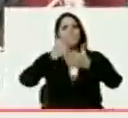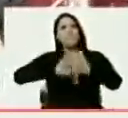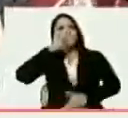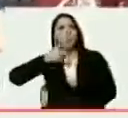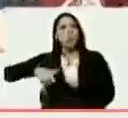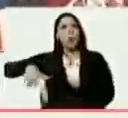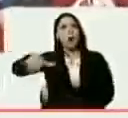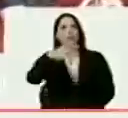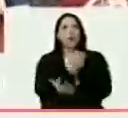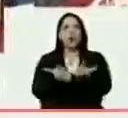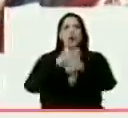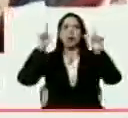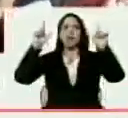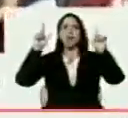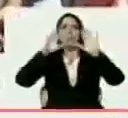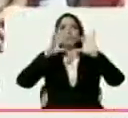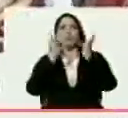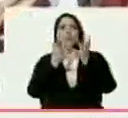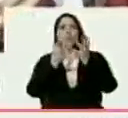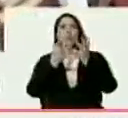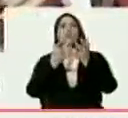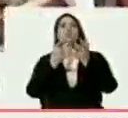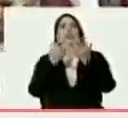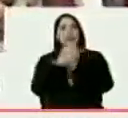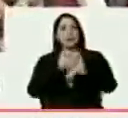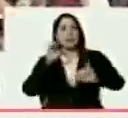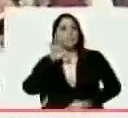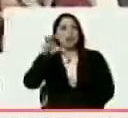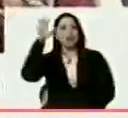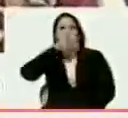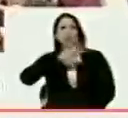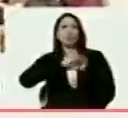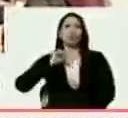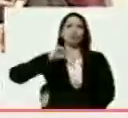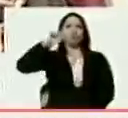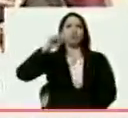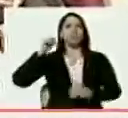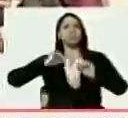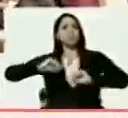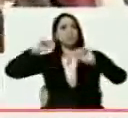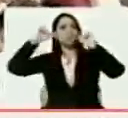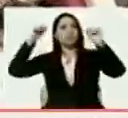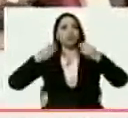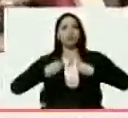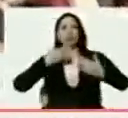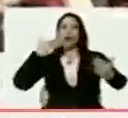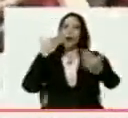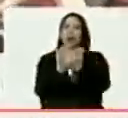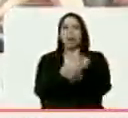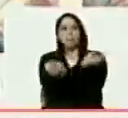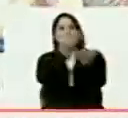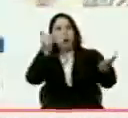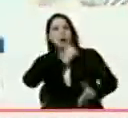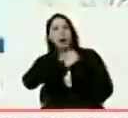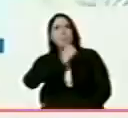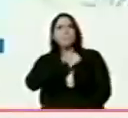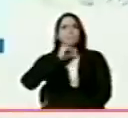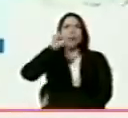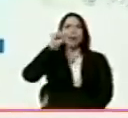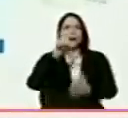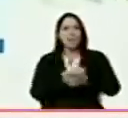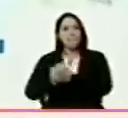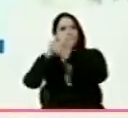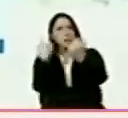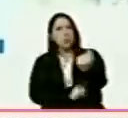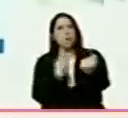mundo! ¡Viva! ¡Independencia y patria socialista! ¡Viva! Muchas gracias, queridos camaradas, compatriotas y